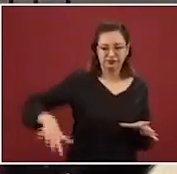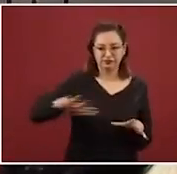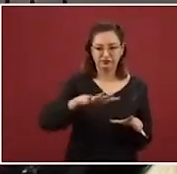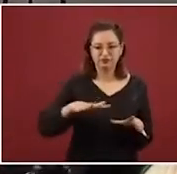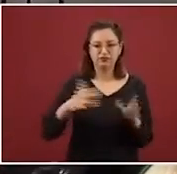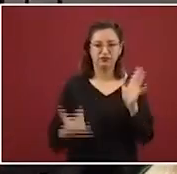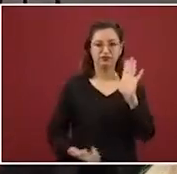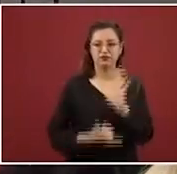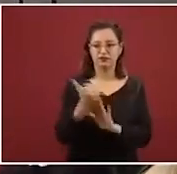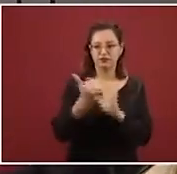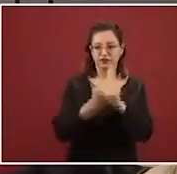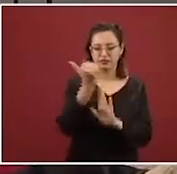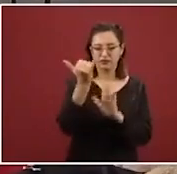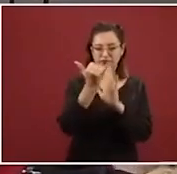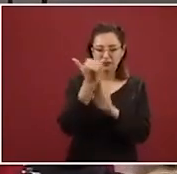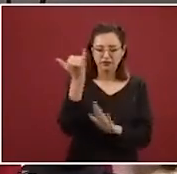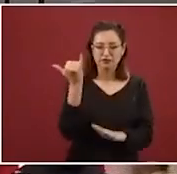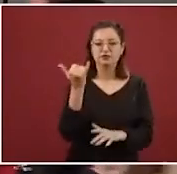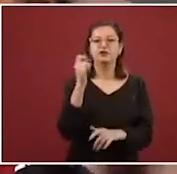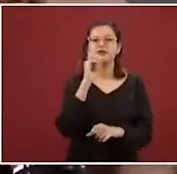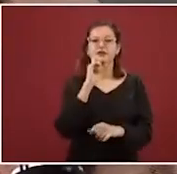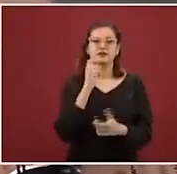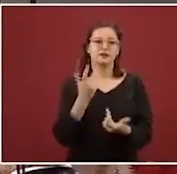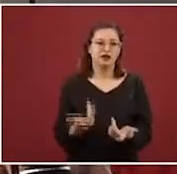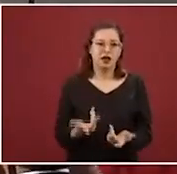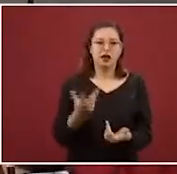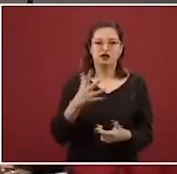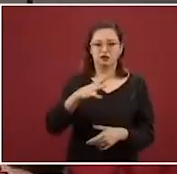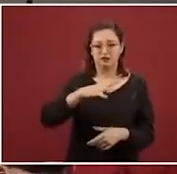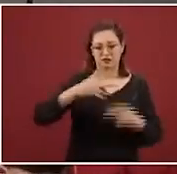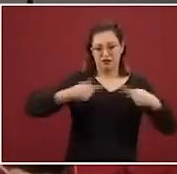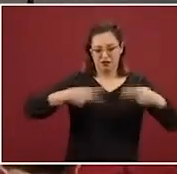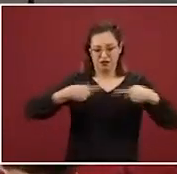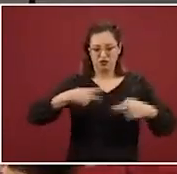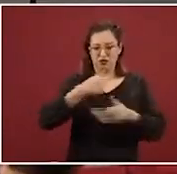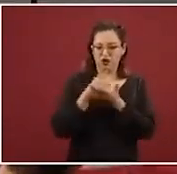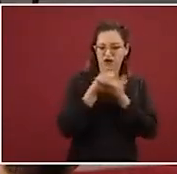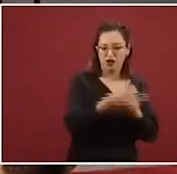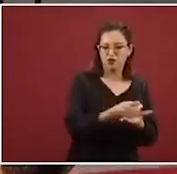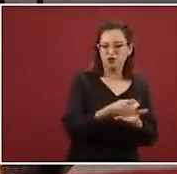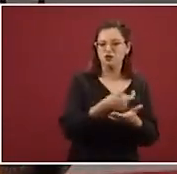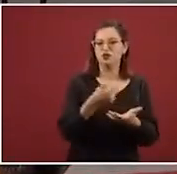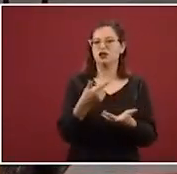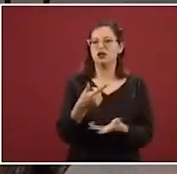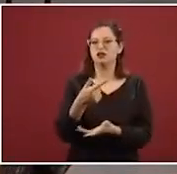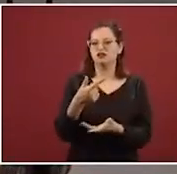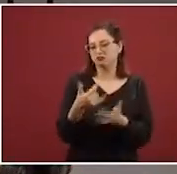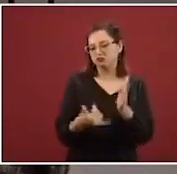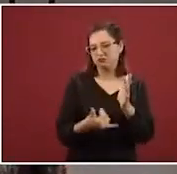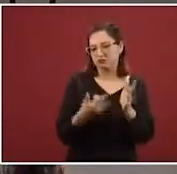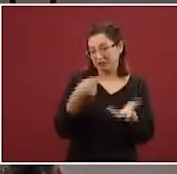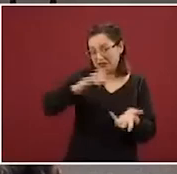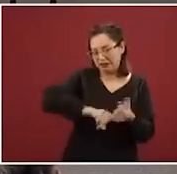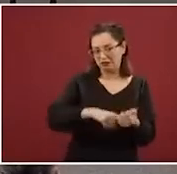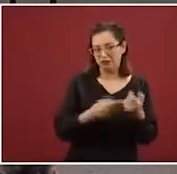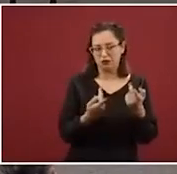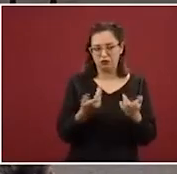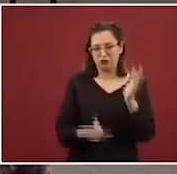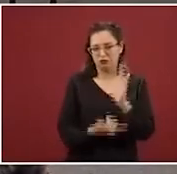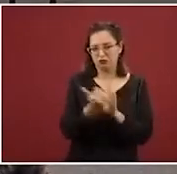construyendo, amén del efecto de justicia social que va subyacente en las obras de este tipo, porque no